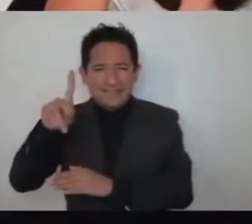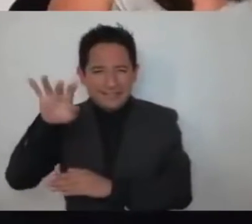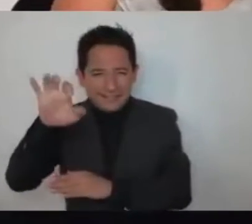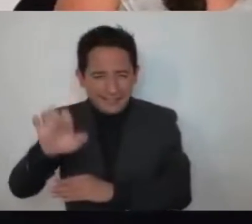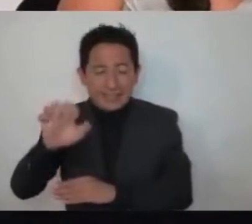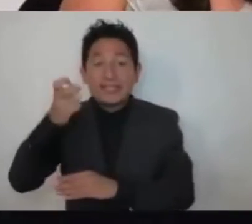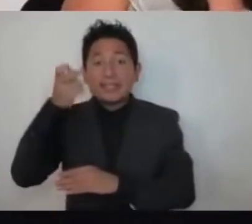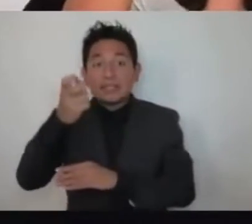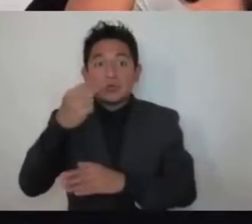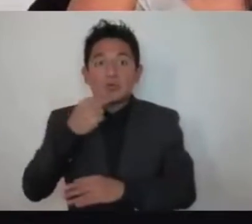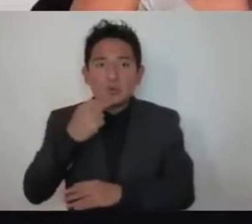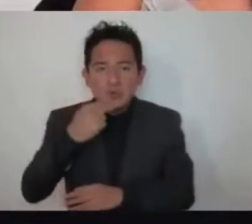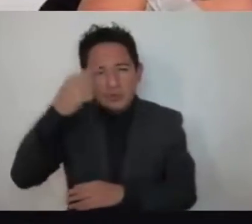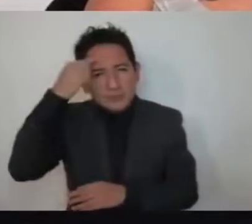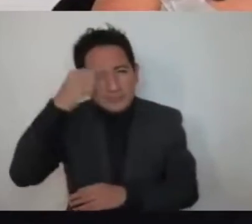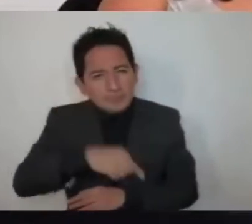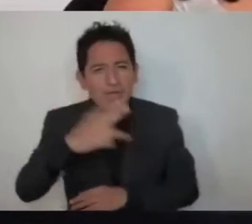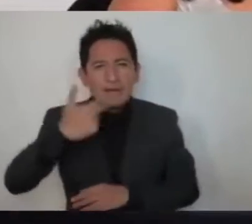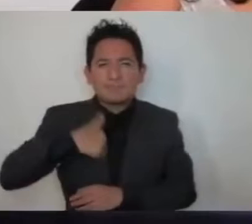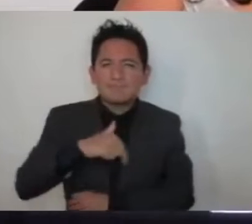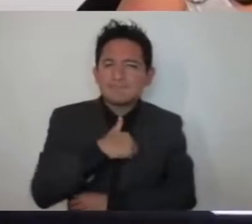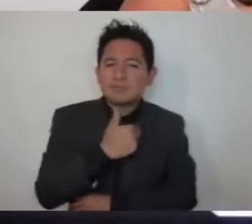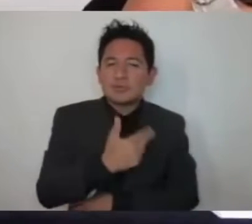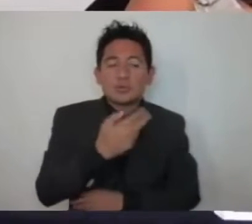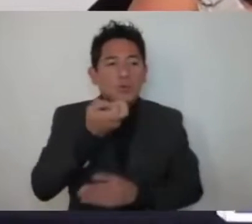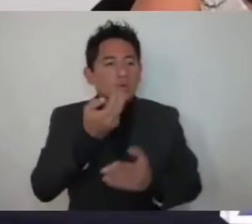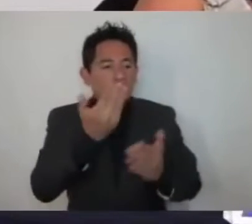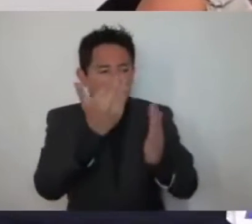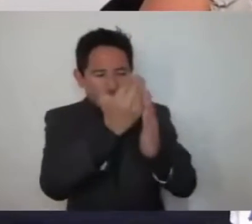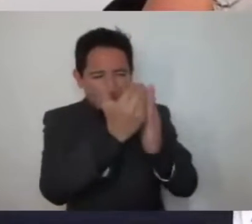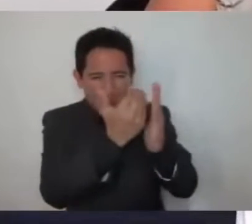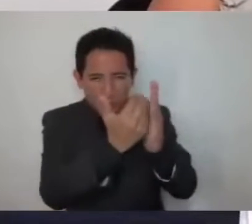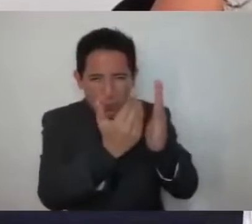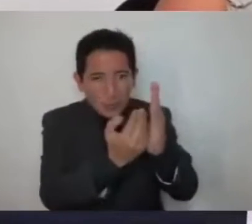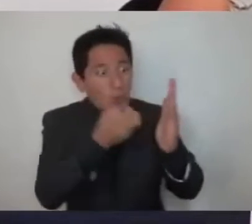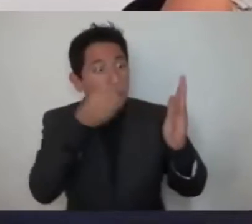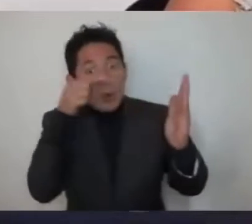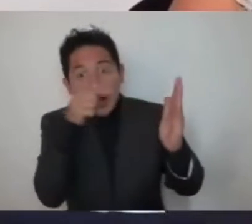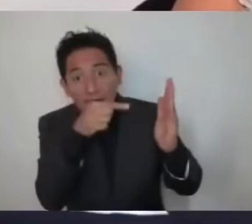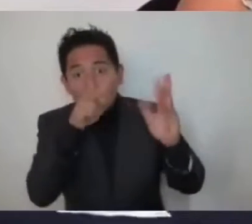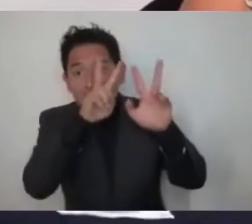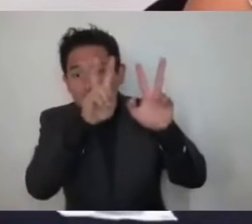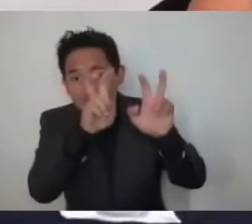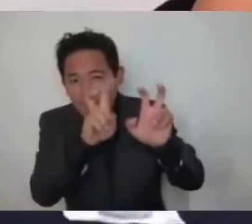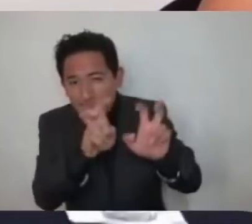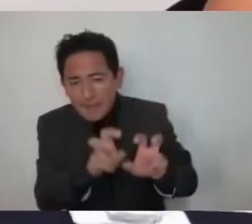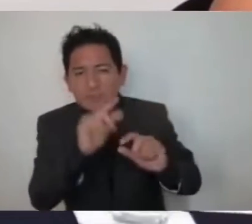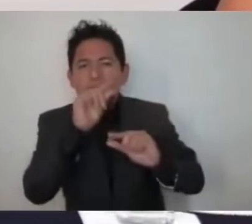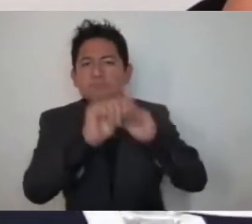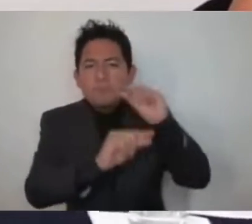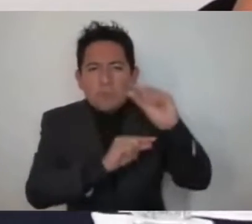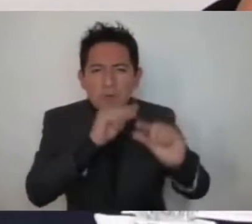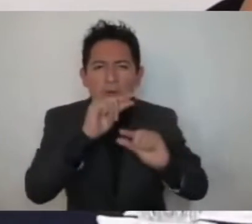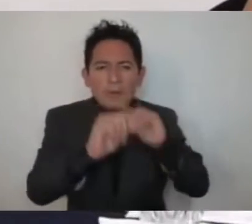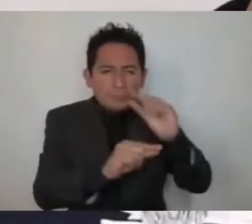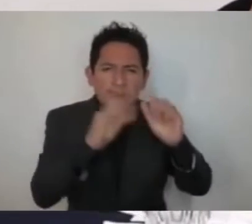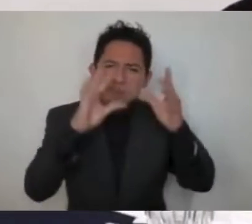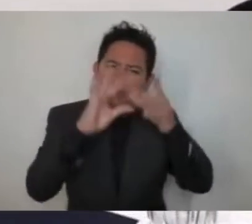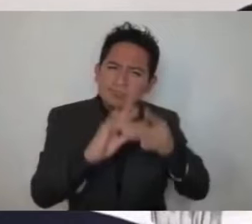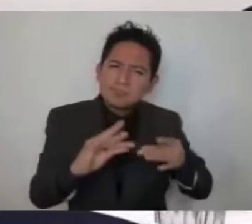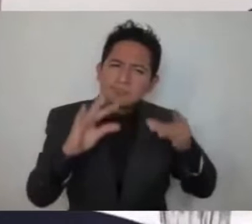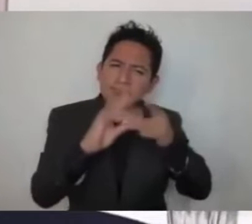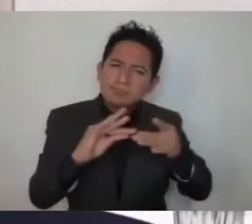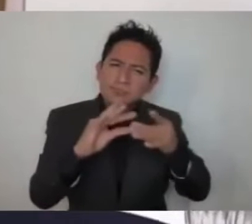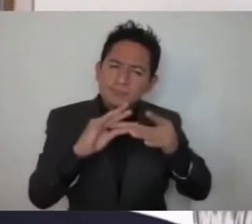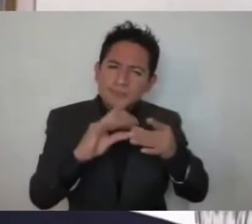eh Para llegar a este resultado pues obviamente que pretende ser didáctico que esa es la finalidad para que sirve la impartición de